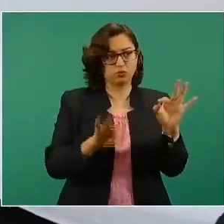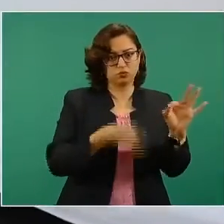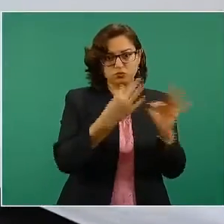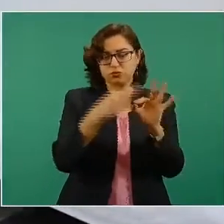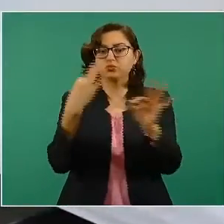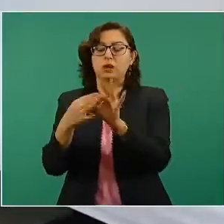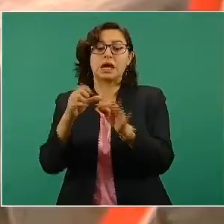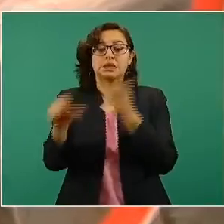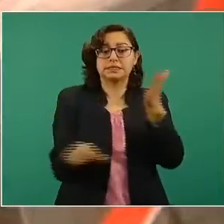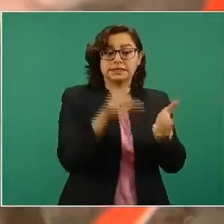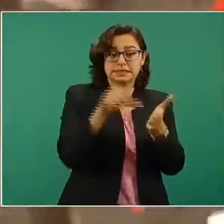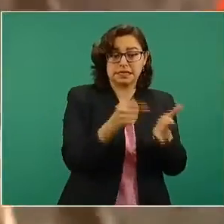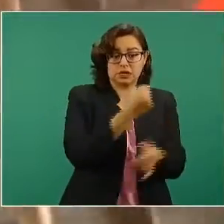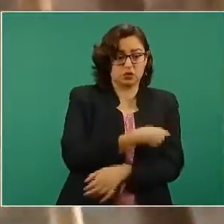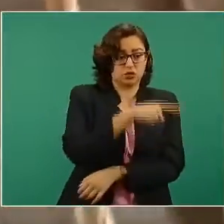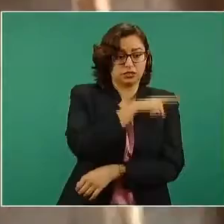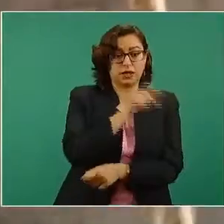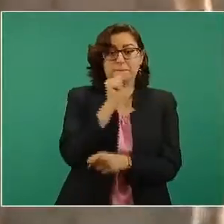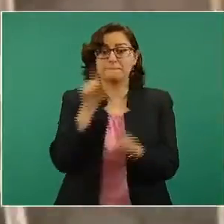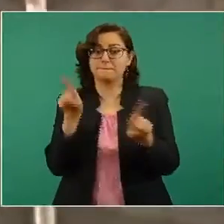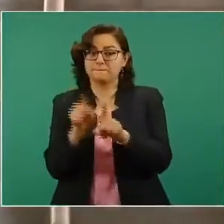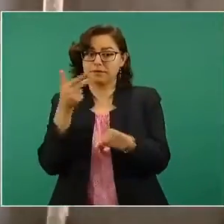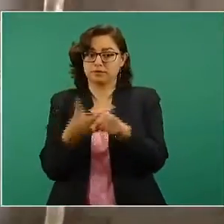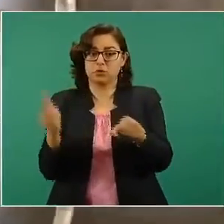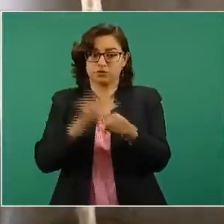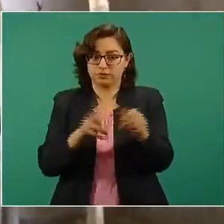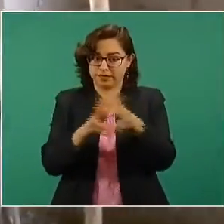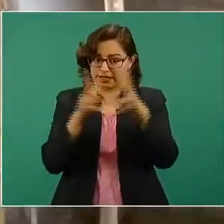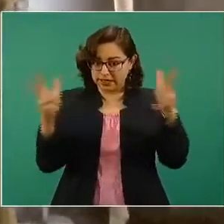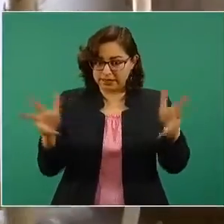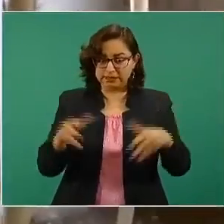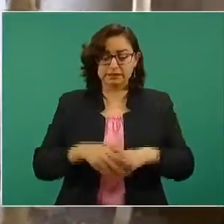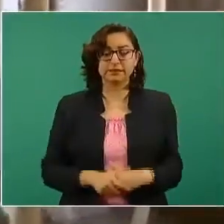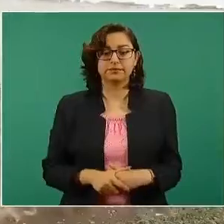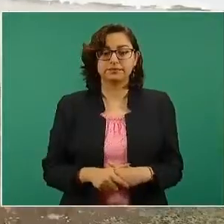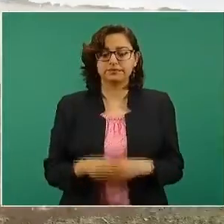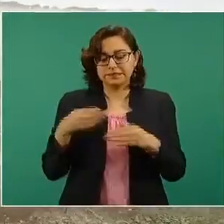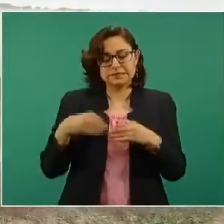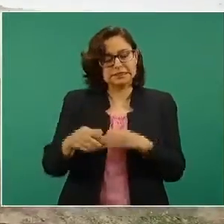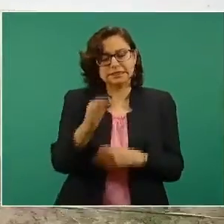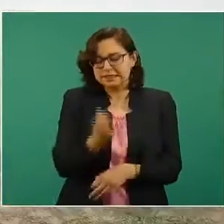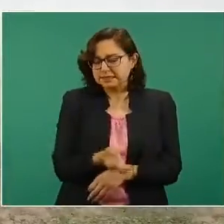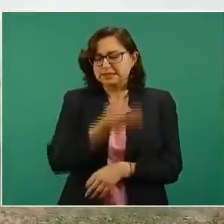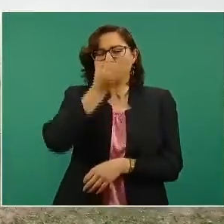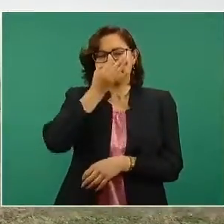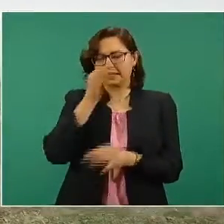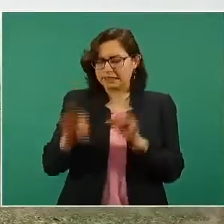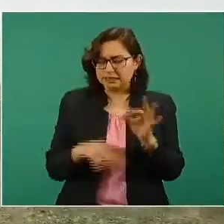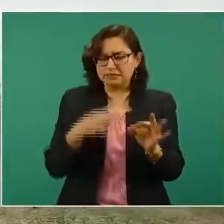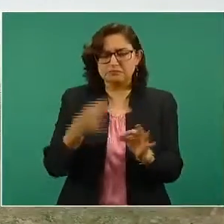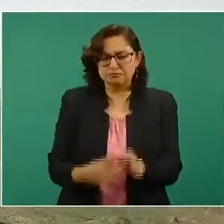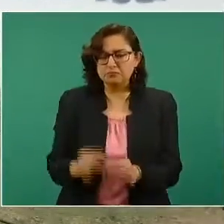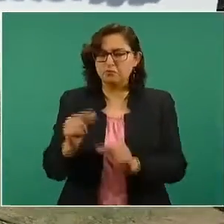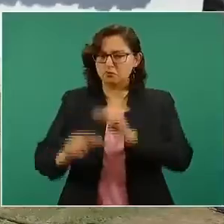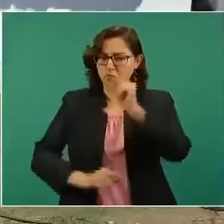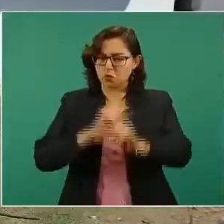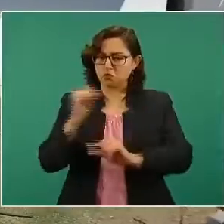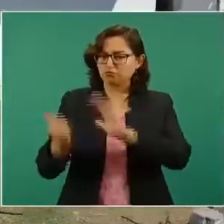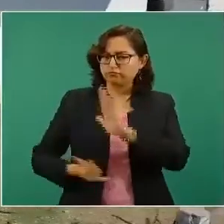centros de salud de las comunidades como en grandes hospitales. Ya falta poco. Estamos